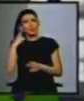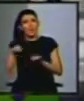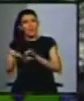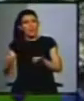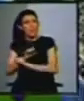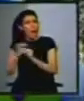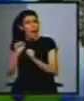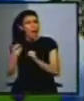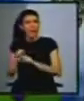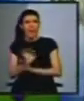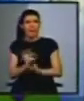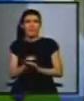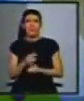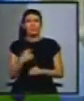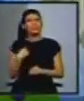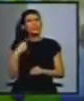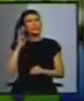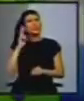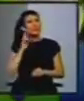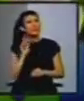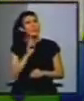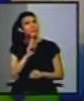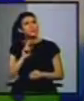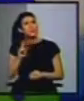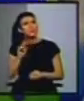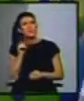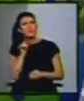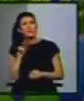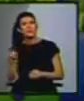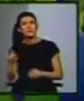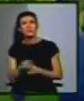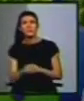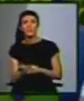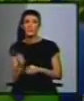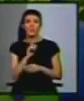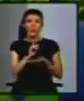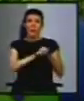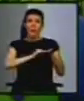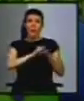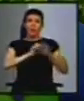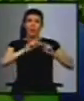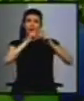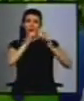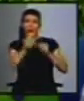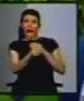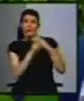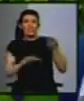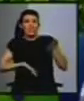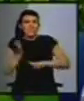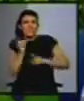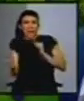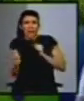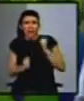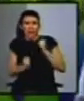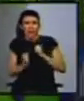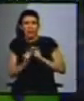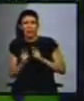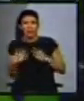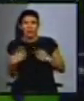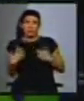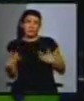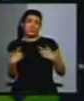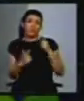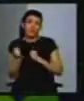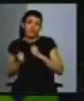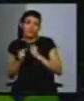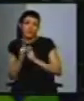tubería solamente. Y el ruido. Llegaron los de aquí, los maestros de la construcción, y dijeron que corriéramos y tuvimos que salir corriendo, ¿no?